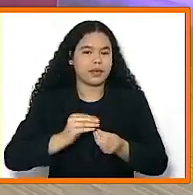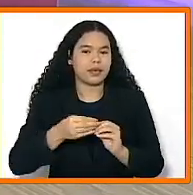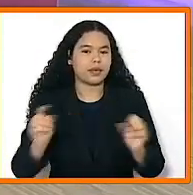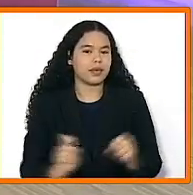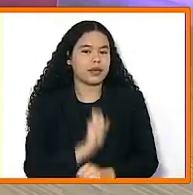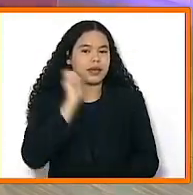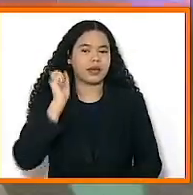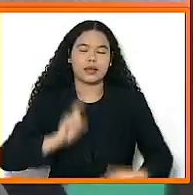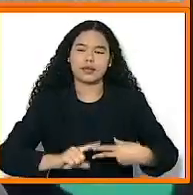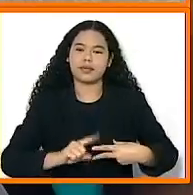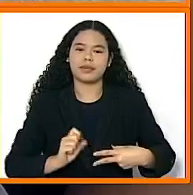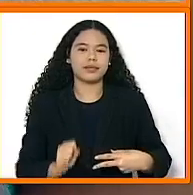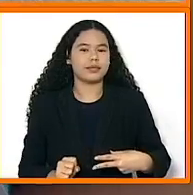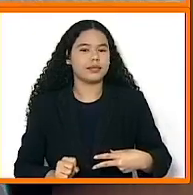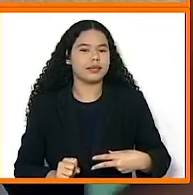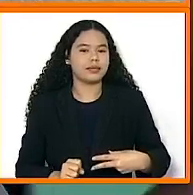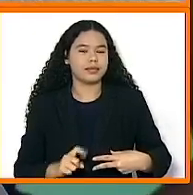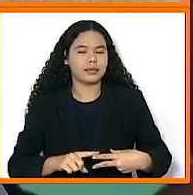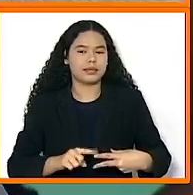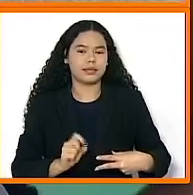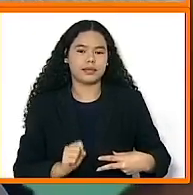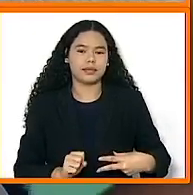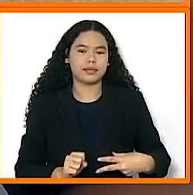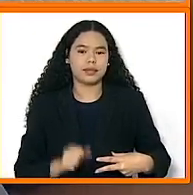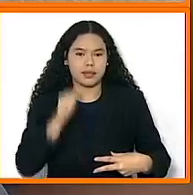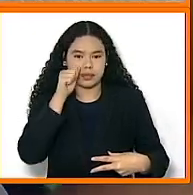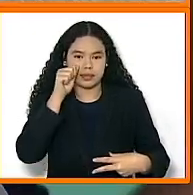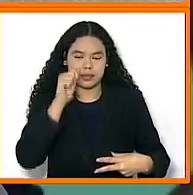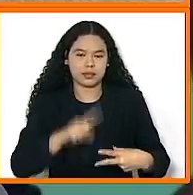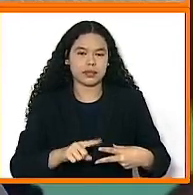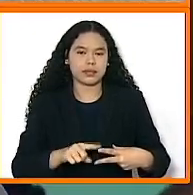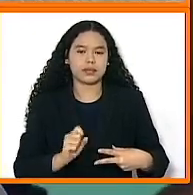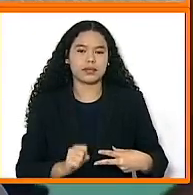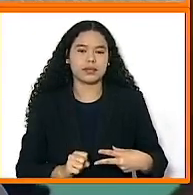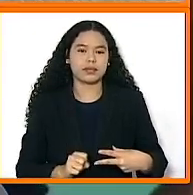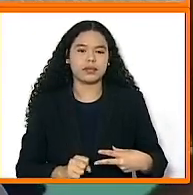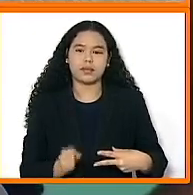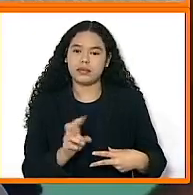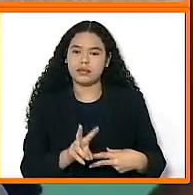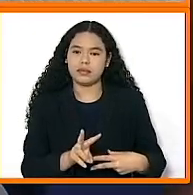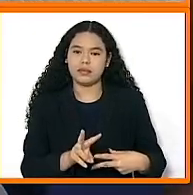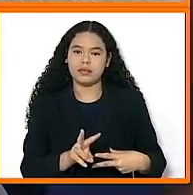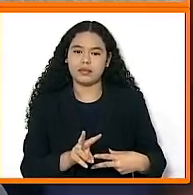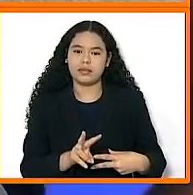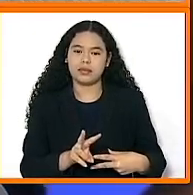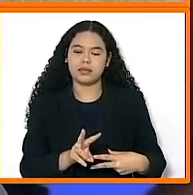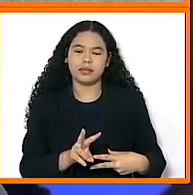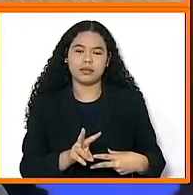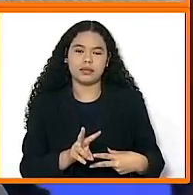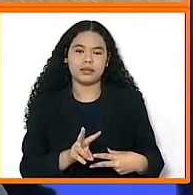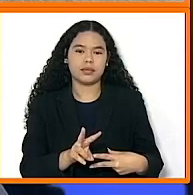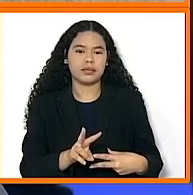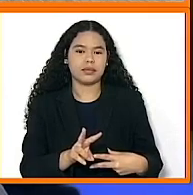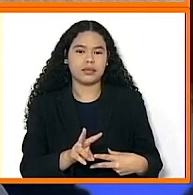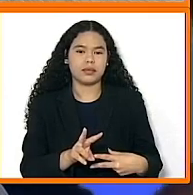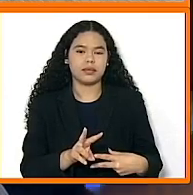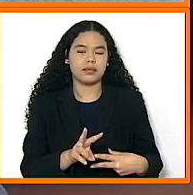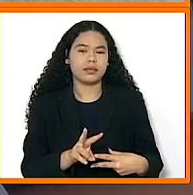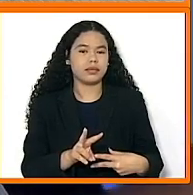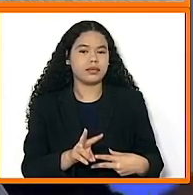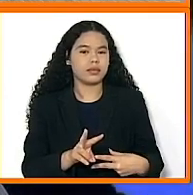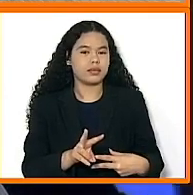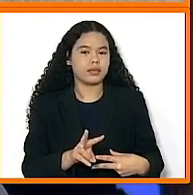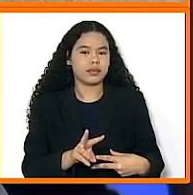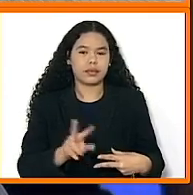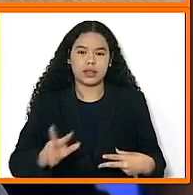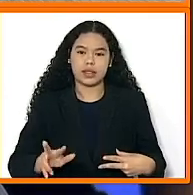primer dígito. Y este es... Atentos, porque es el 2, segundo dígito. Este es